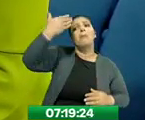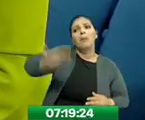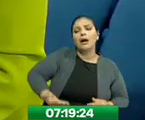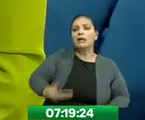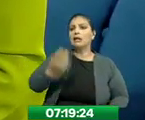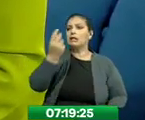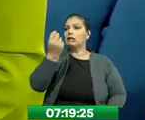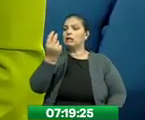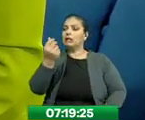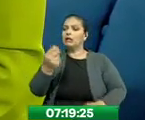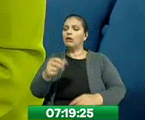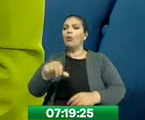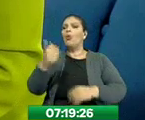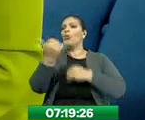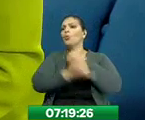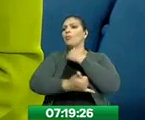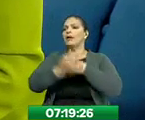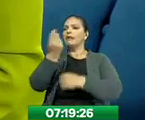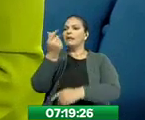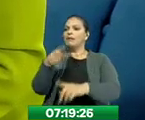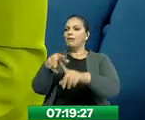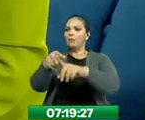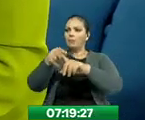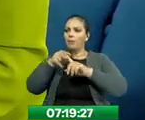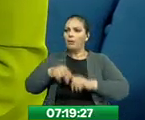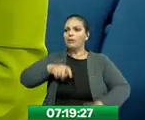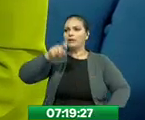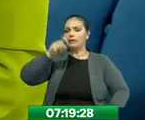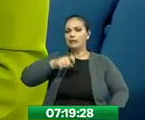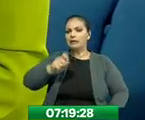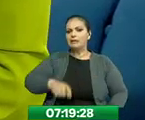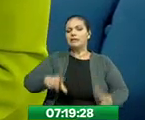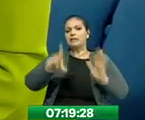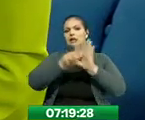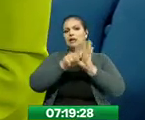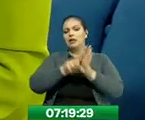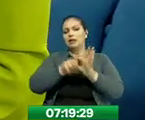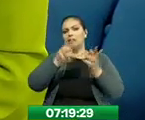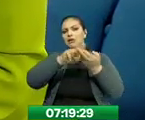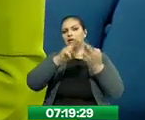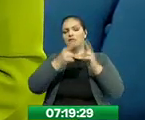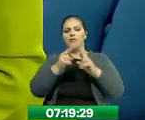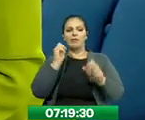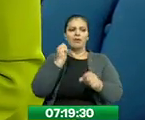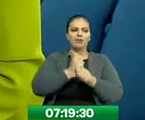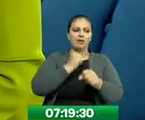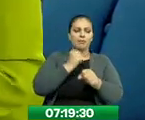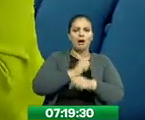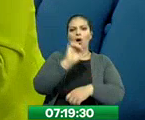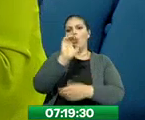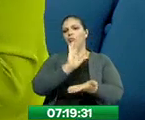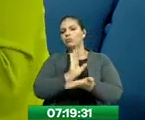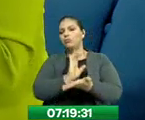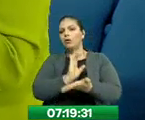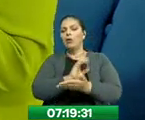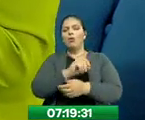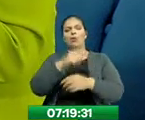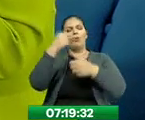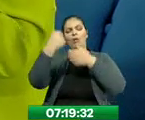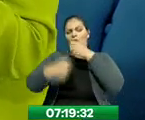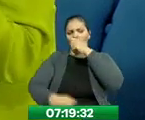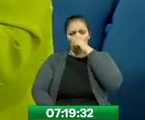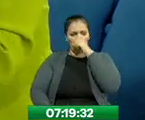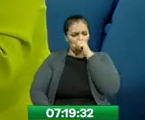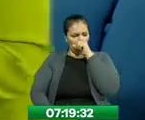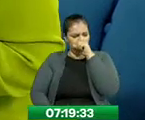el condicionamiento de las reformas, entiéndase tributarias, laborales, de seguridad social y otras. ¿Conoce usted qué es lo que